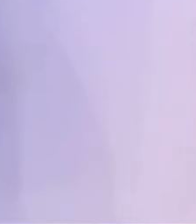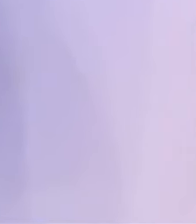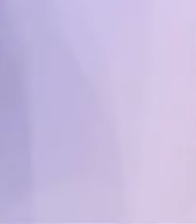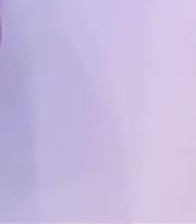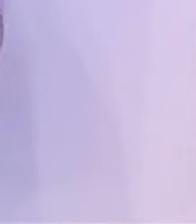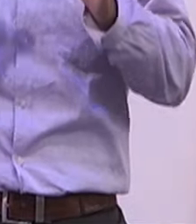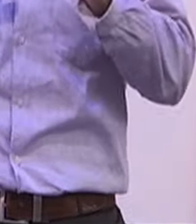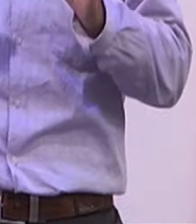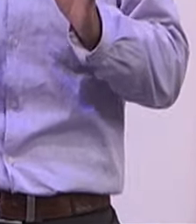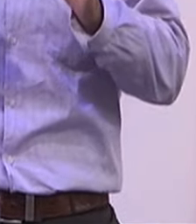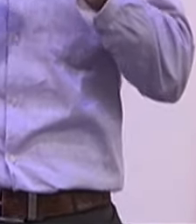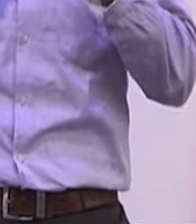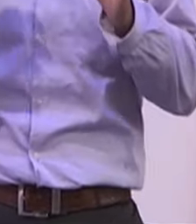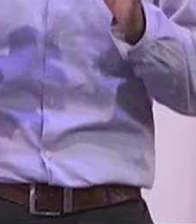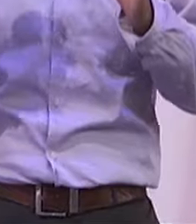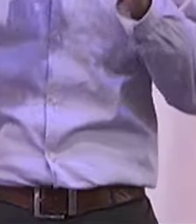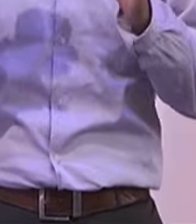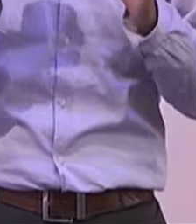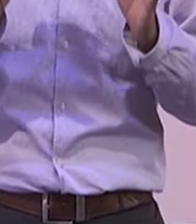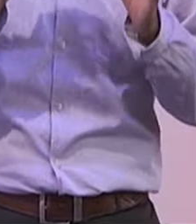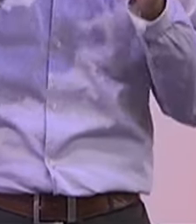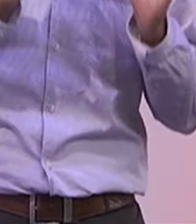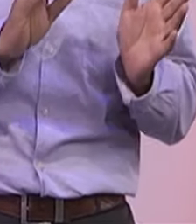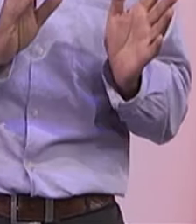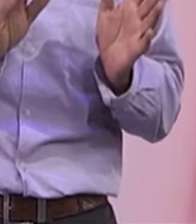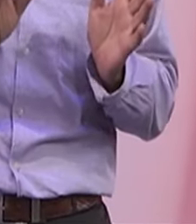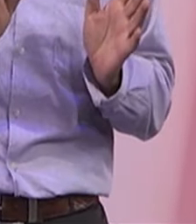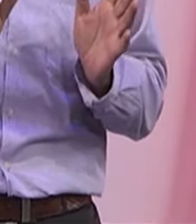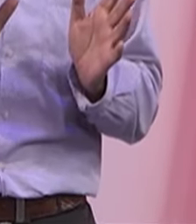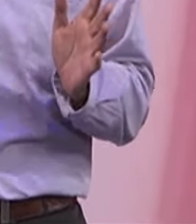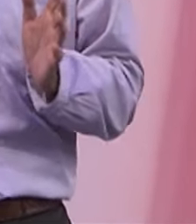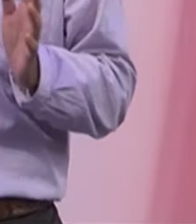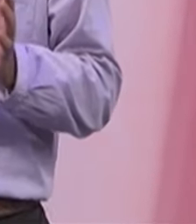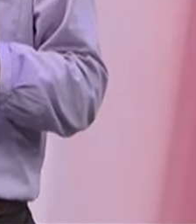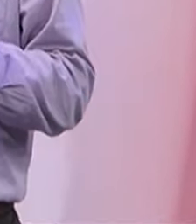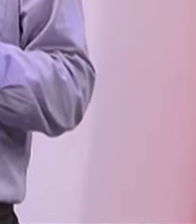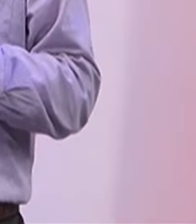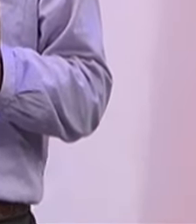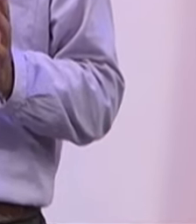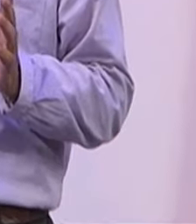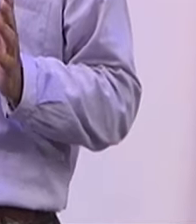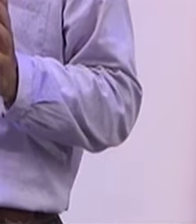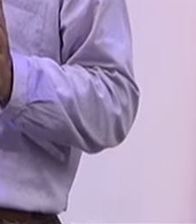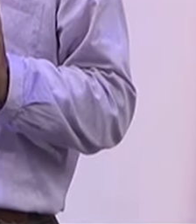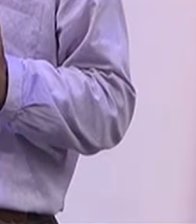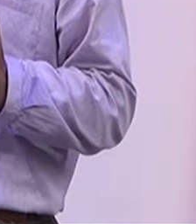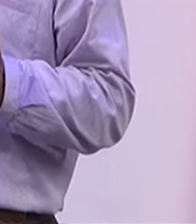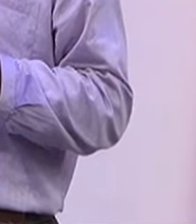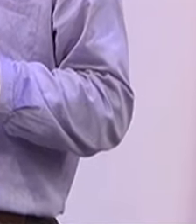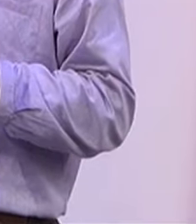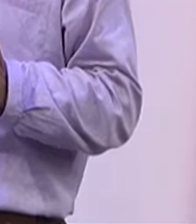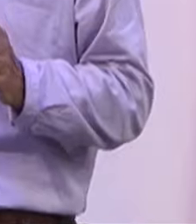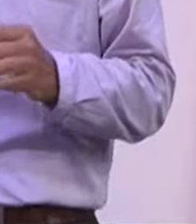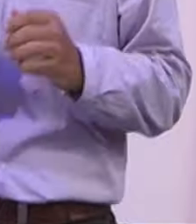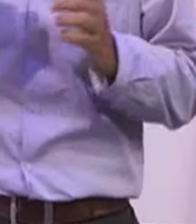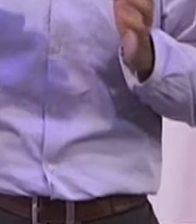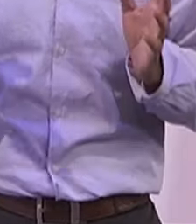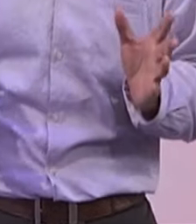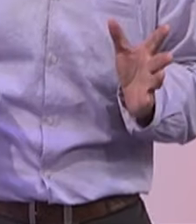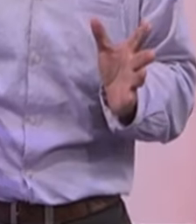cuáles. Recuerden que en base a los sujetos va a significar una cosa o va a significar otra. Which quiere decir qué, cuál